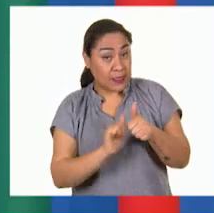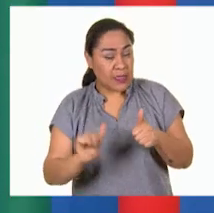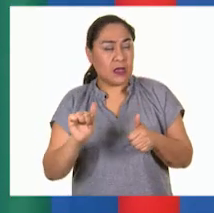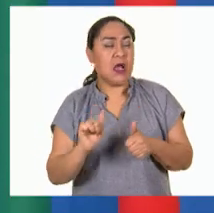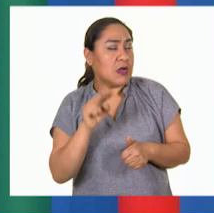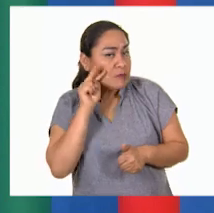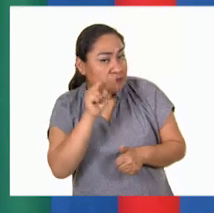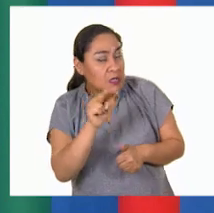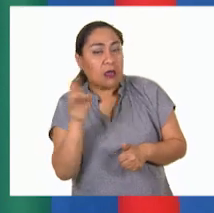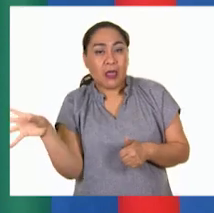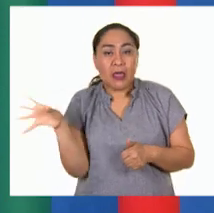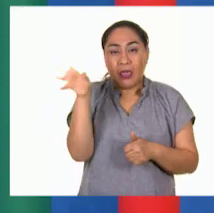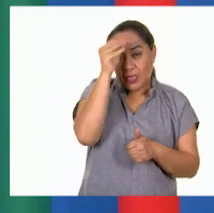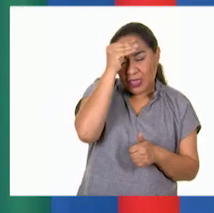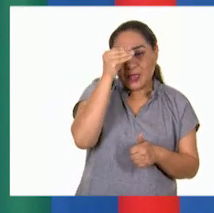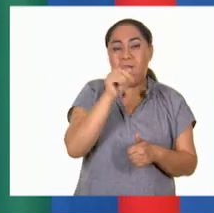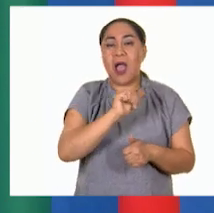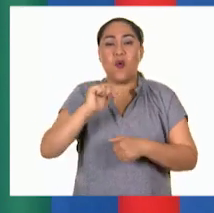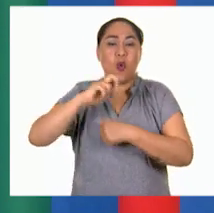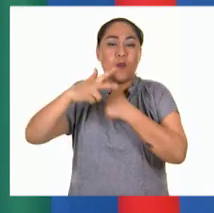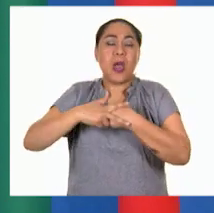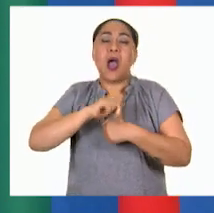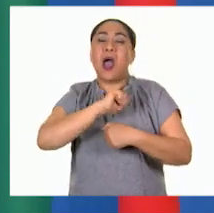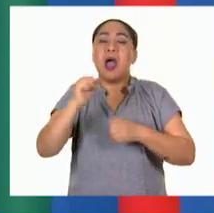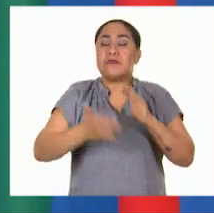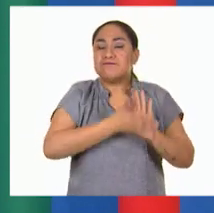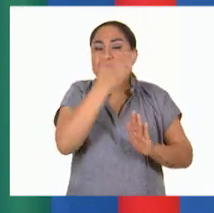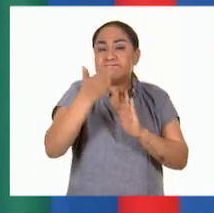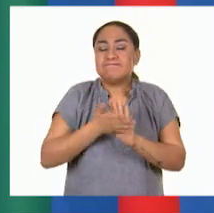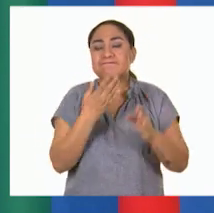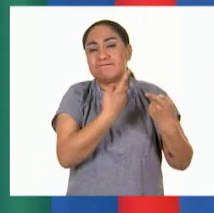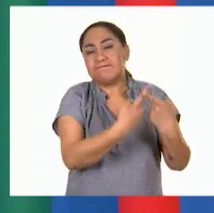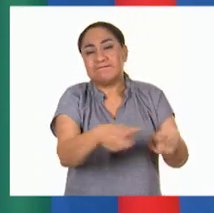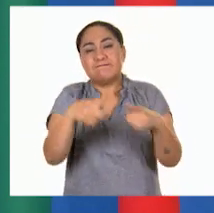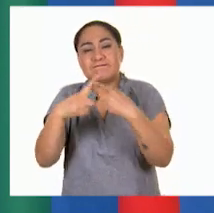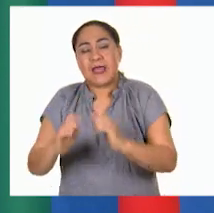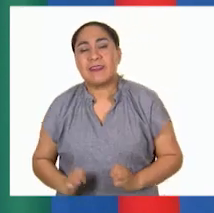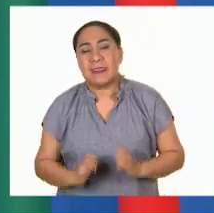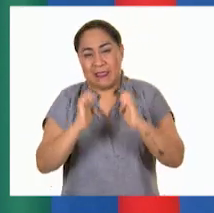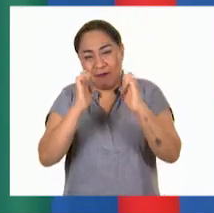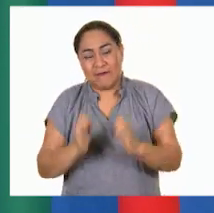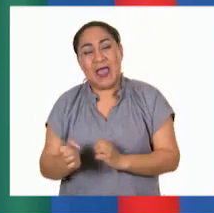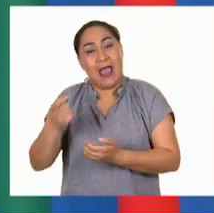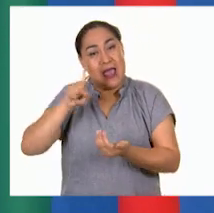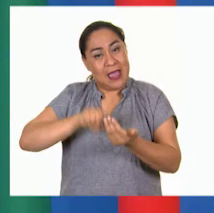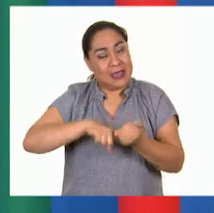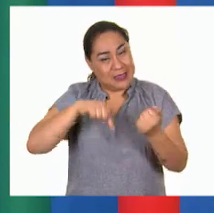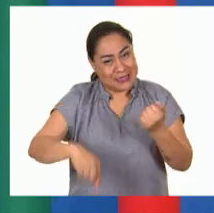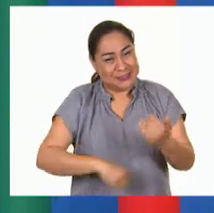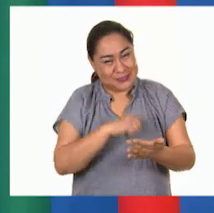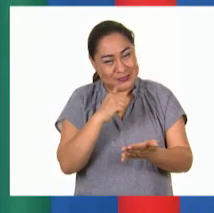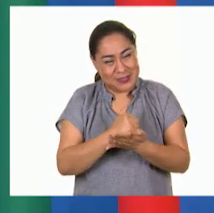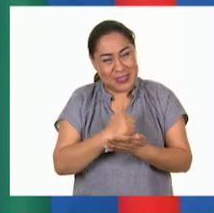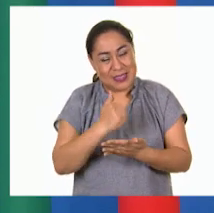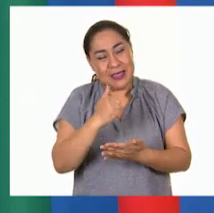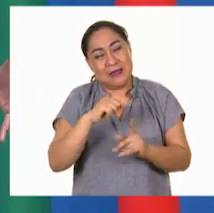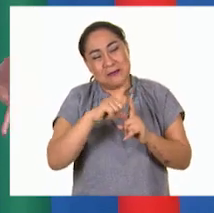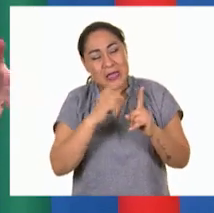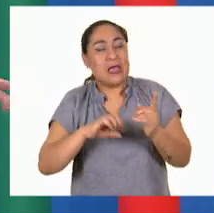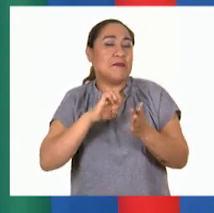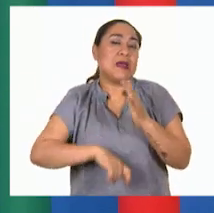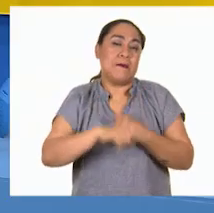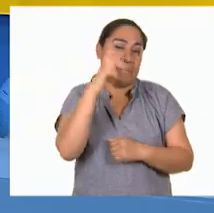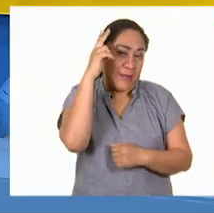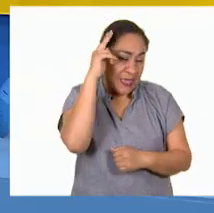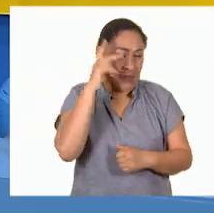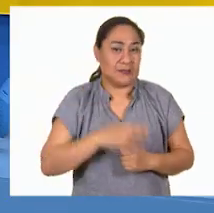la influencia europea en la arquitectura y los diversos edificios y monumentos que se construyeron en esa época, como el Palacio de Bellas